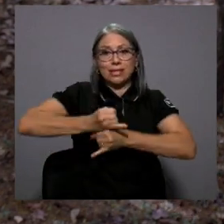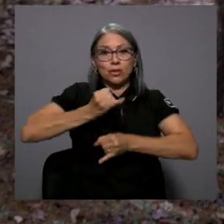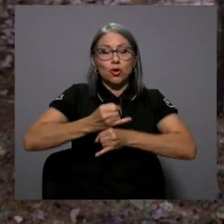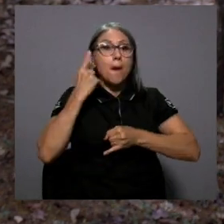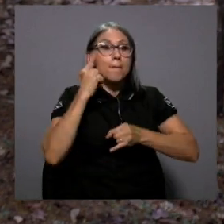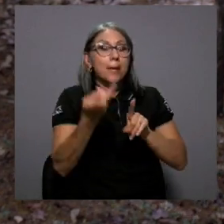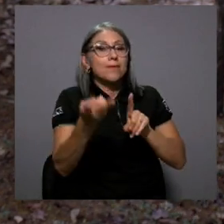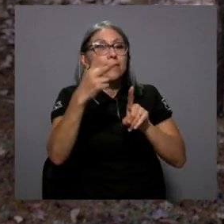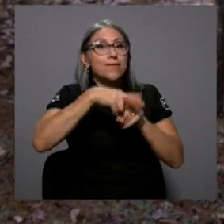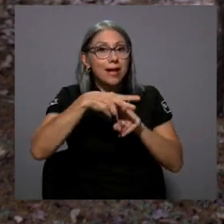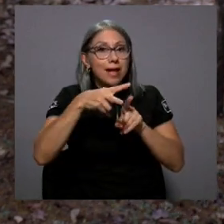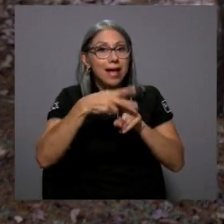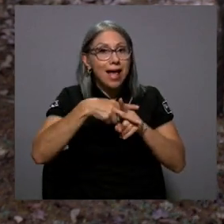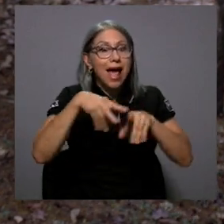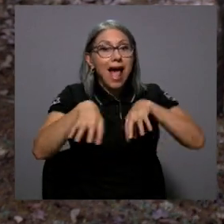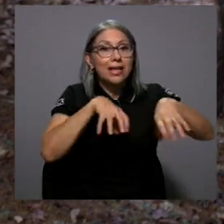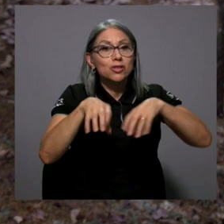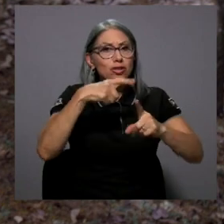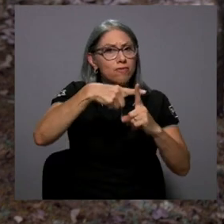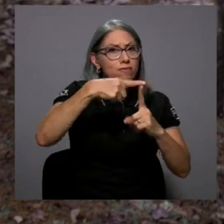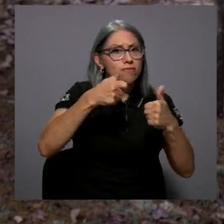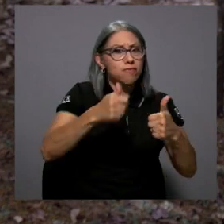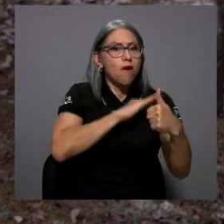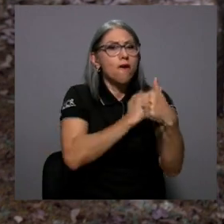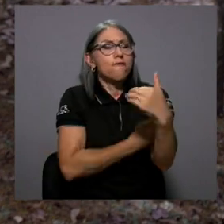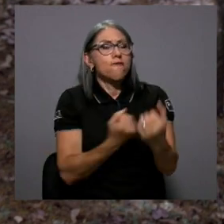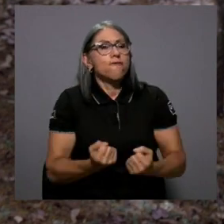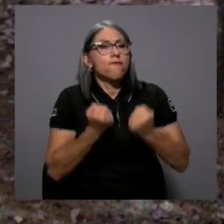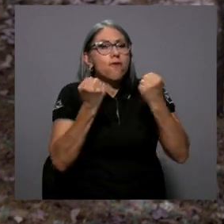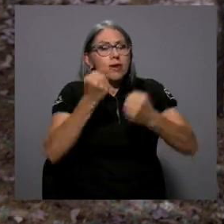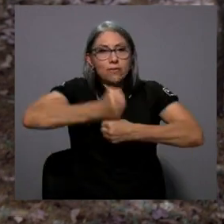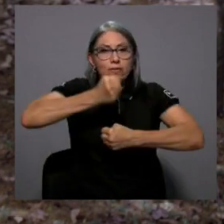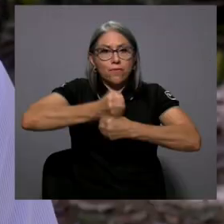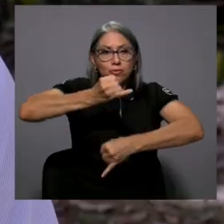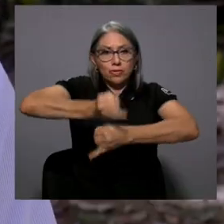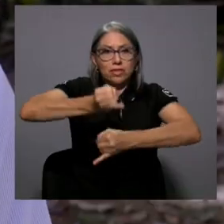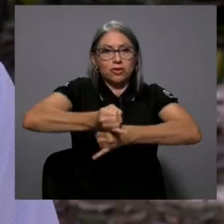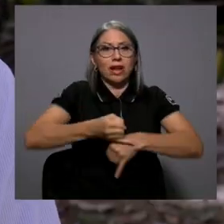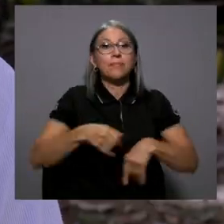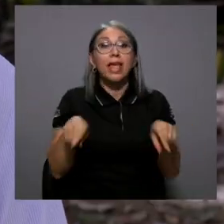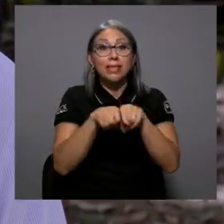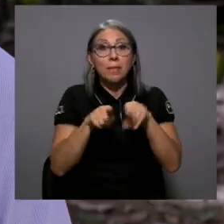implementar acciones afirmativas que fortalezcan el abordaje institucional.